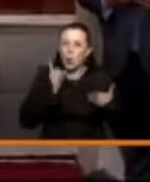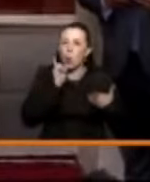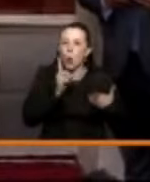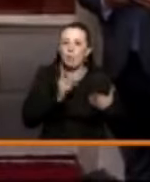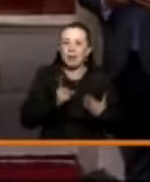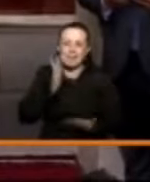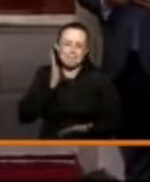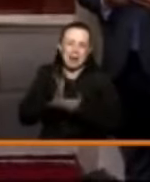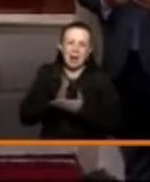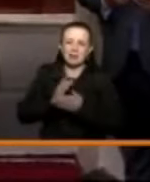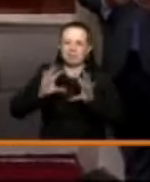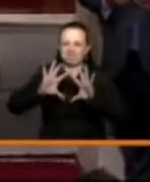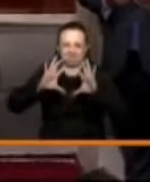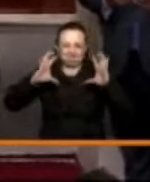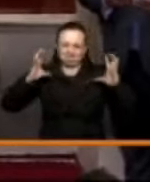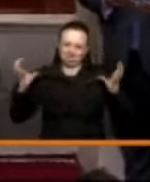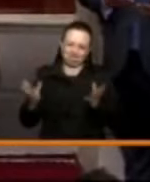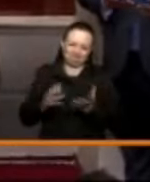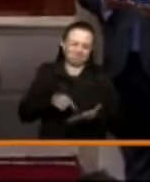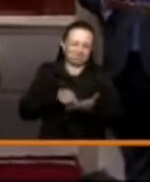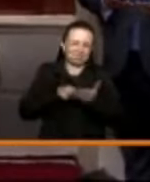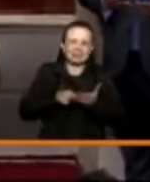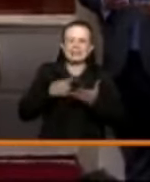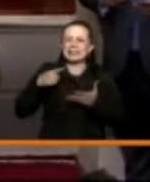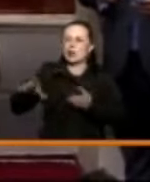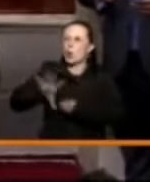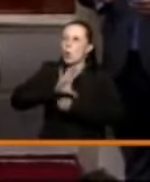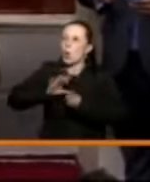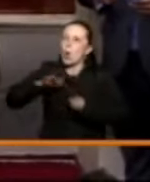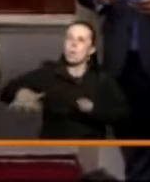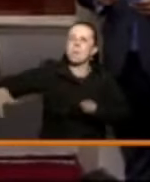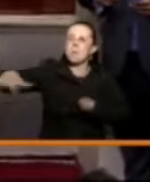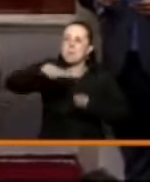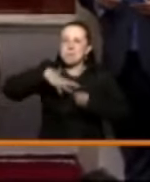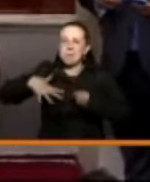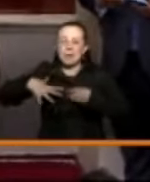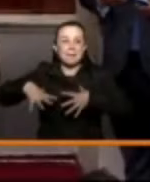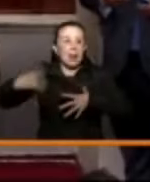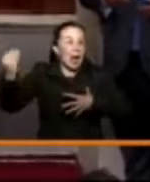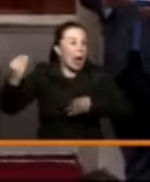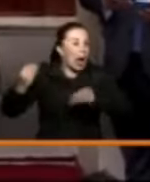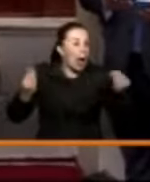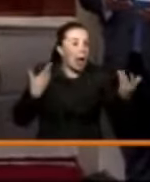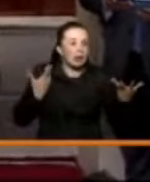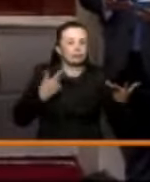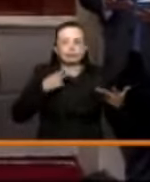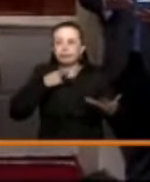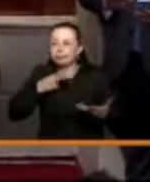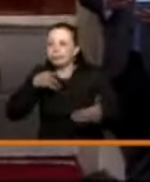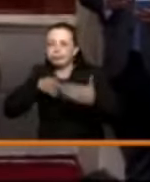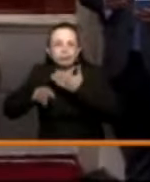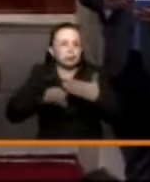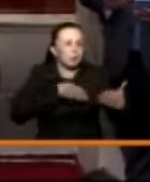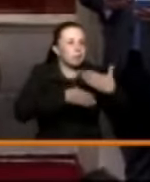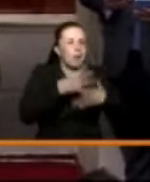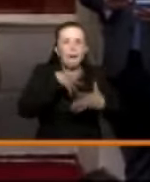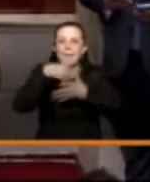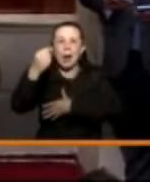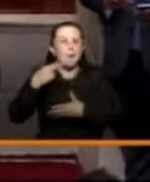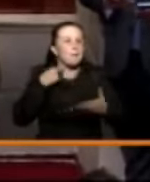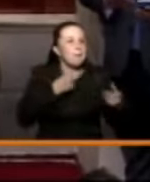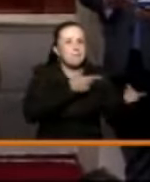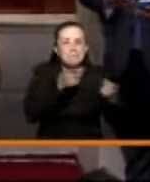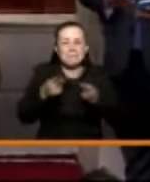catástrofe global que dejó ciudades desoladas, cerró fronteras, interrumpió planes de